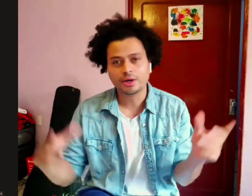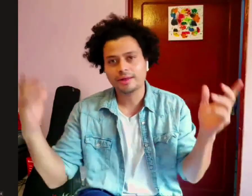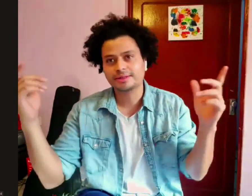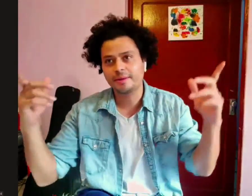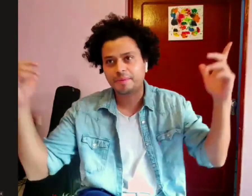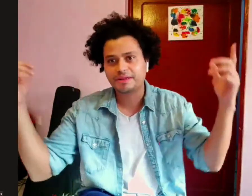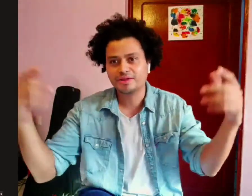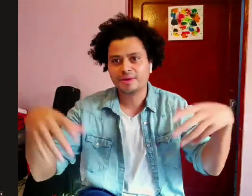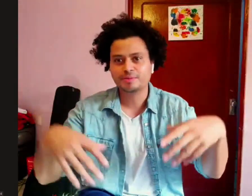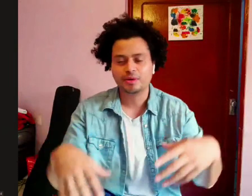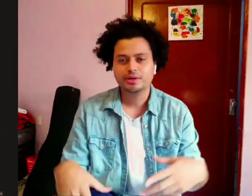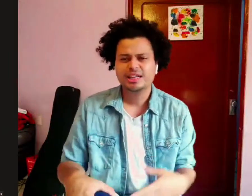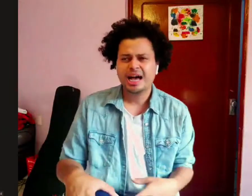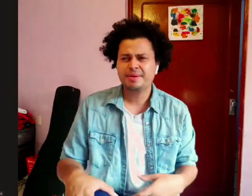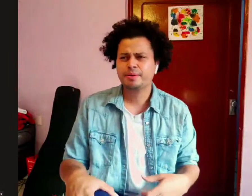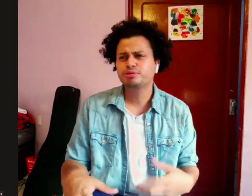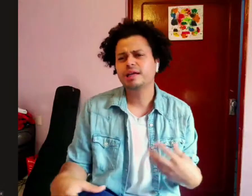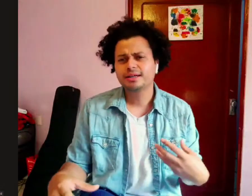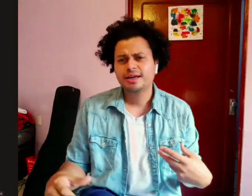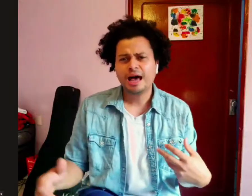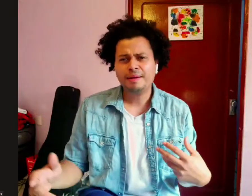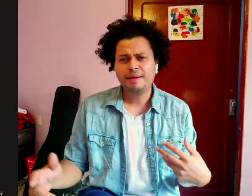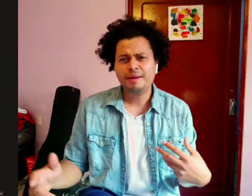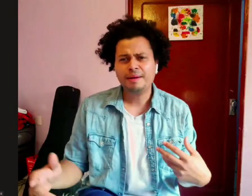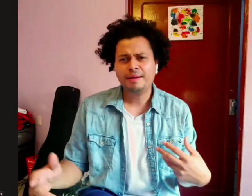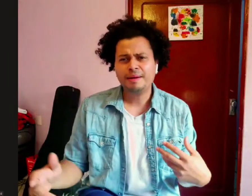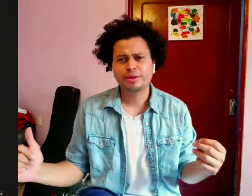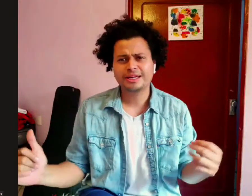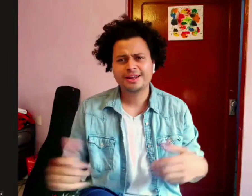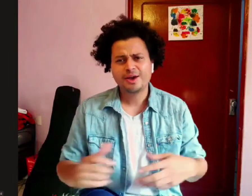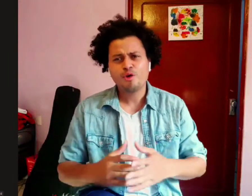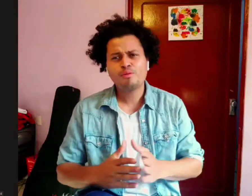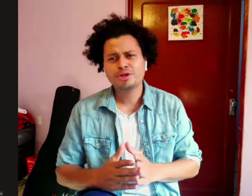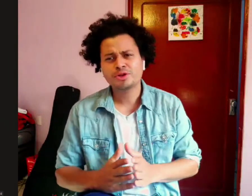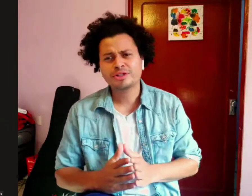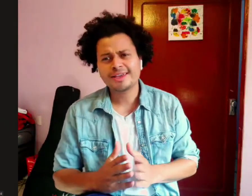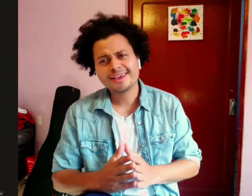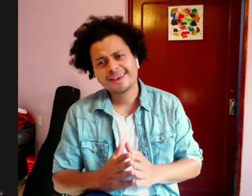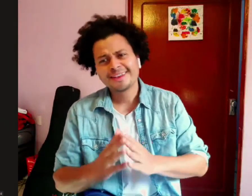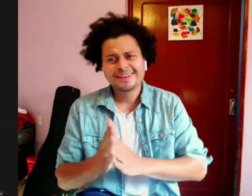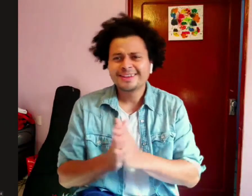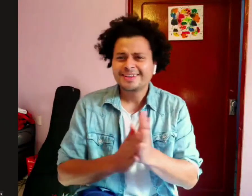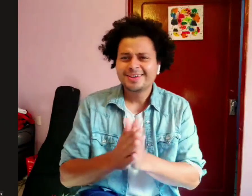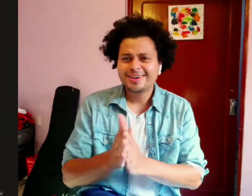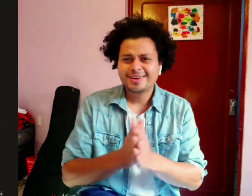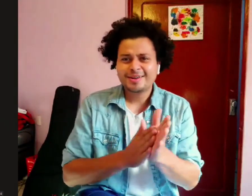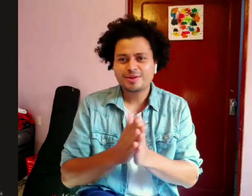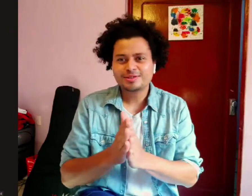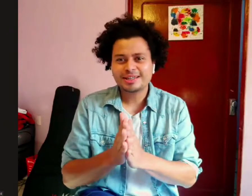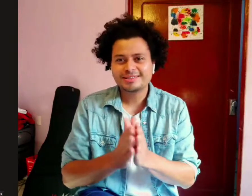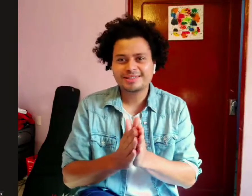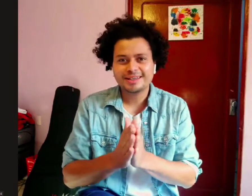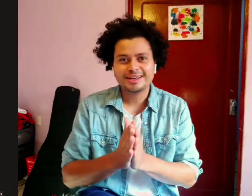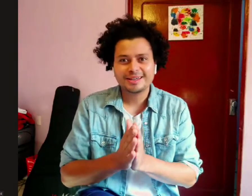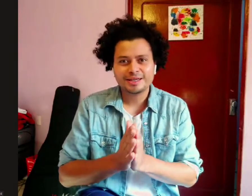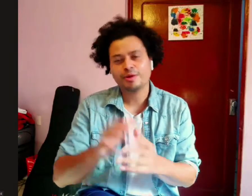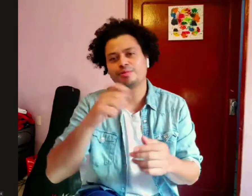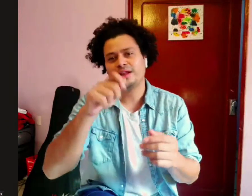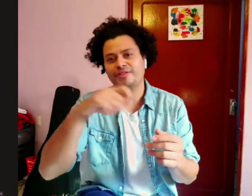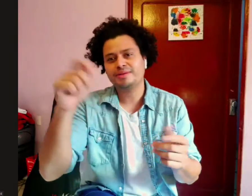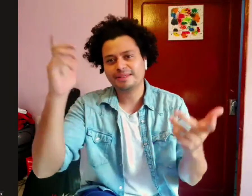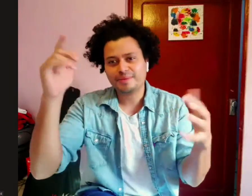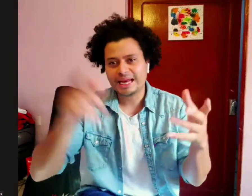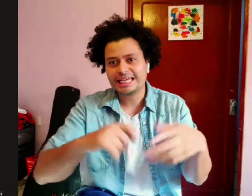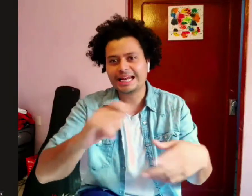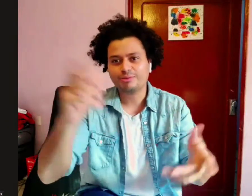que bueno, cada vez van perdiendo más, pero a mí me gusta, se me hace un souvenir, un bonito detalle. Entonces, y bueno,